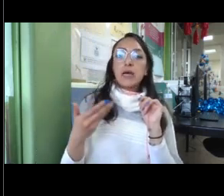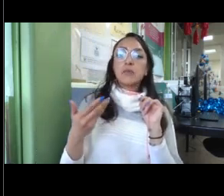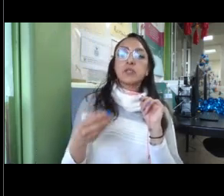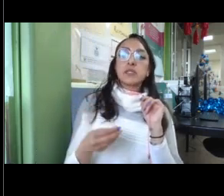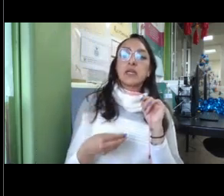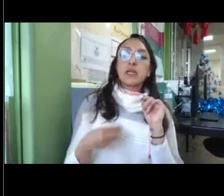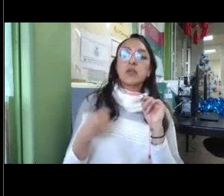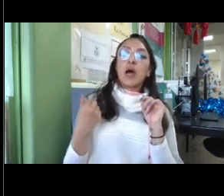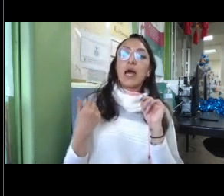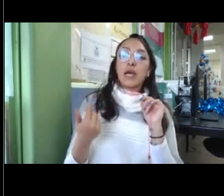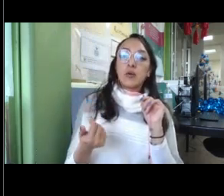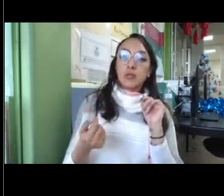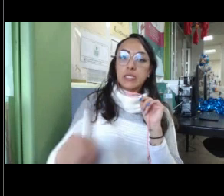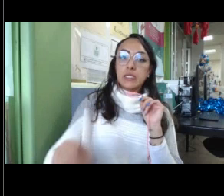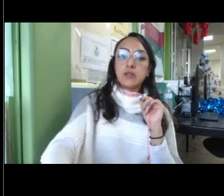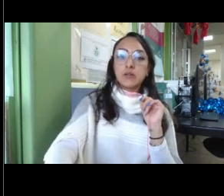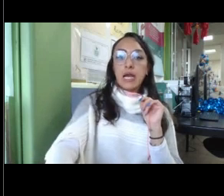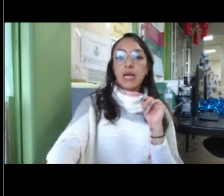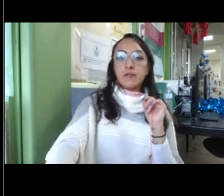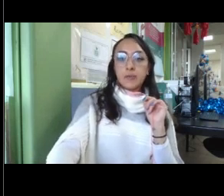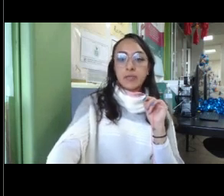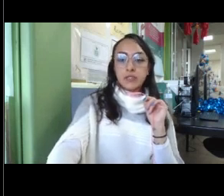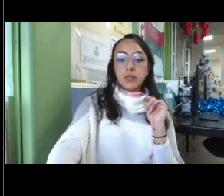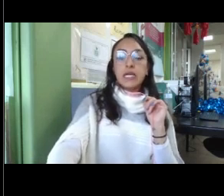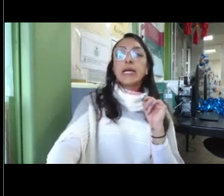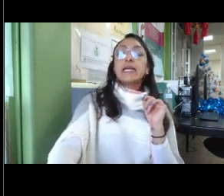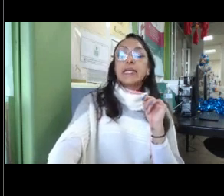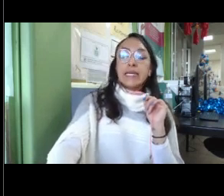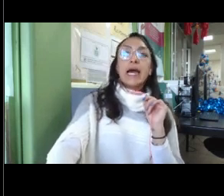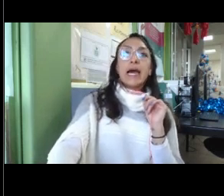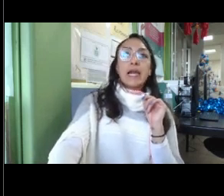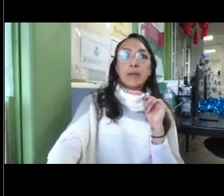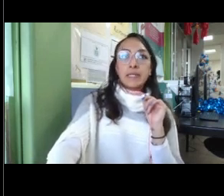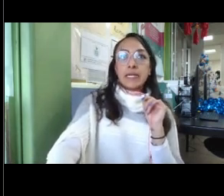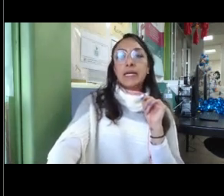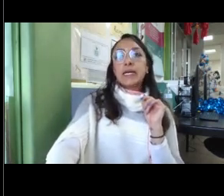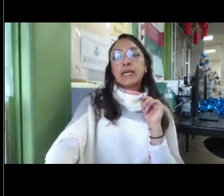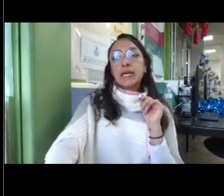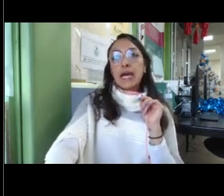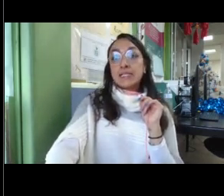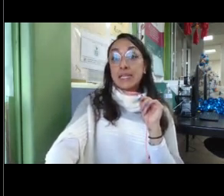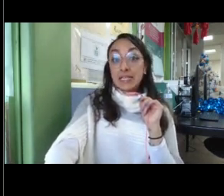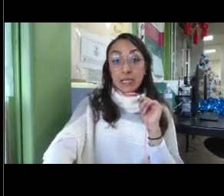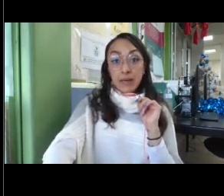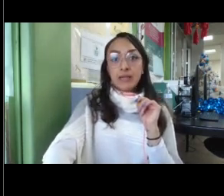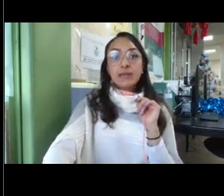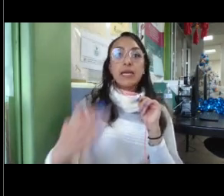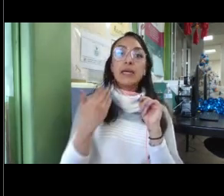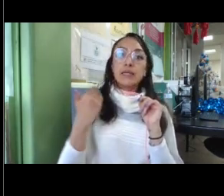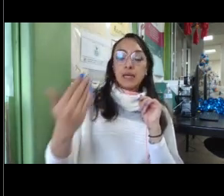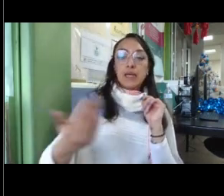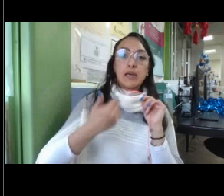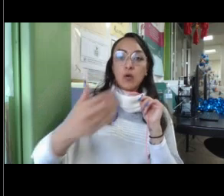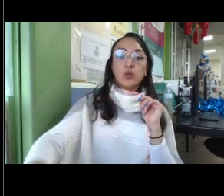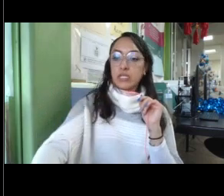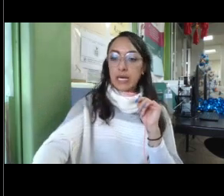ello vayamos accediendo a la comunicación, a la información y a la manera asertiva